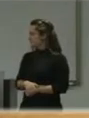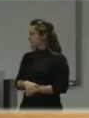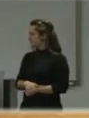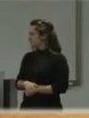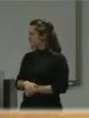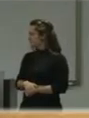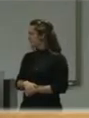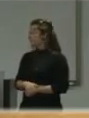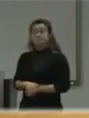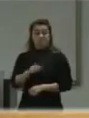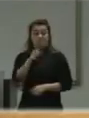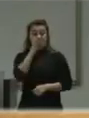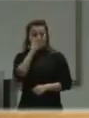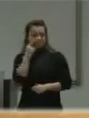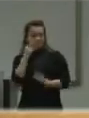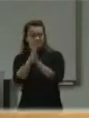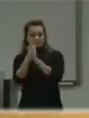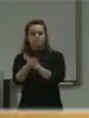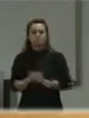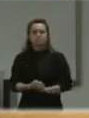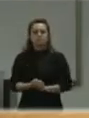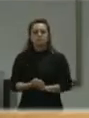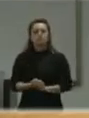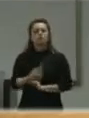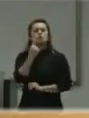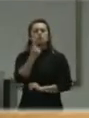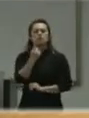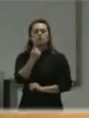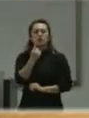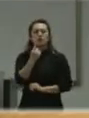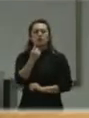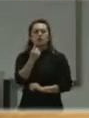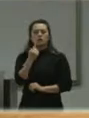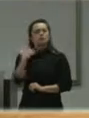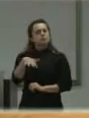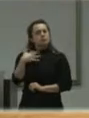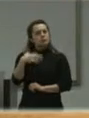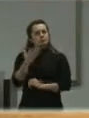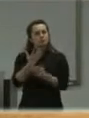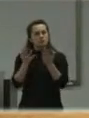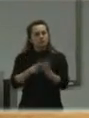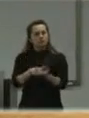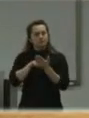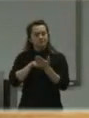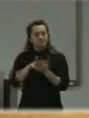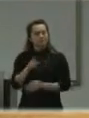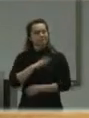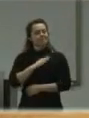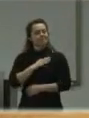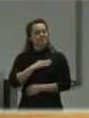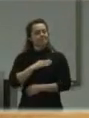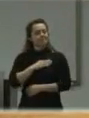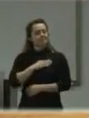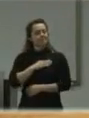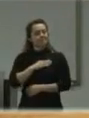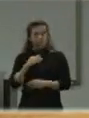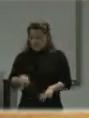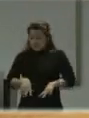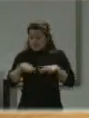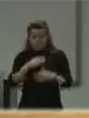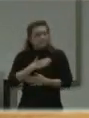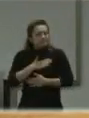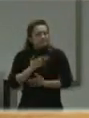una cosa una de cosa que puede ser gratificante que puede ser aplicable en en nuestra